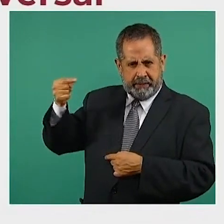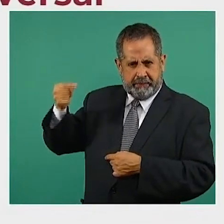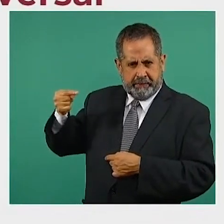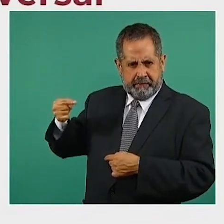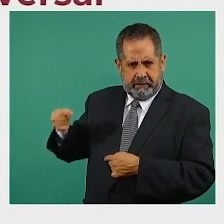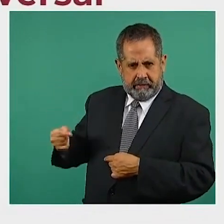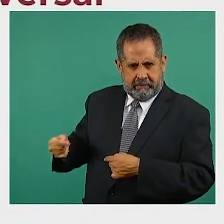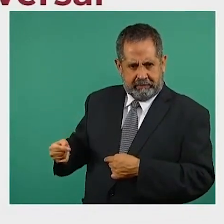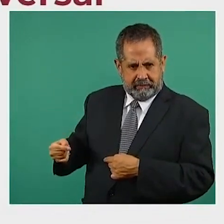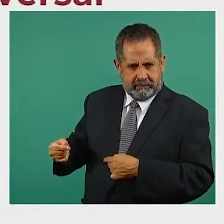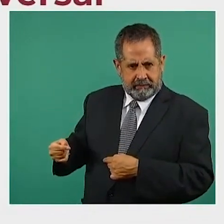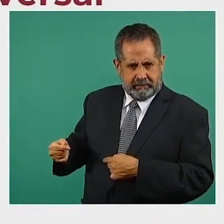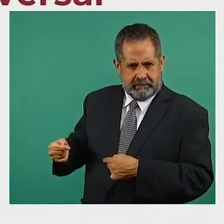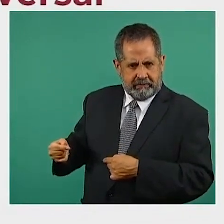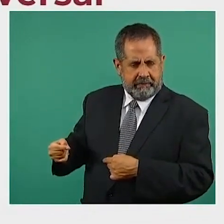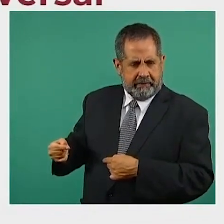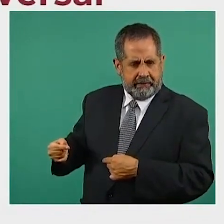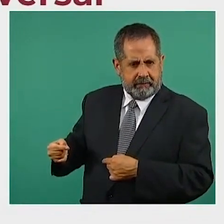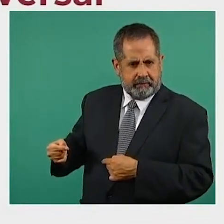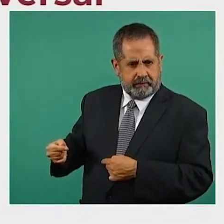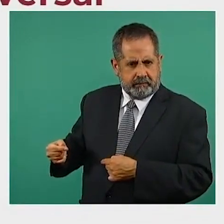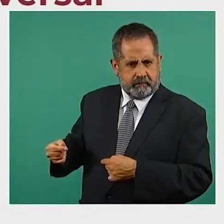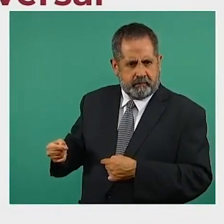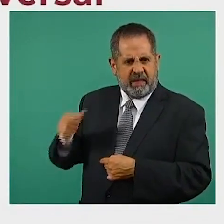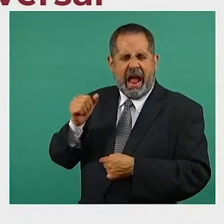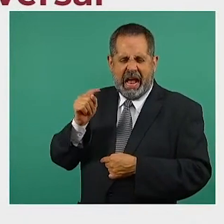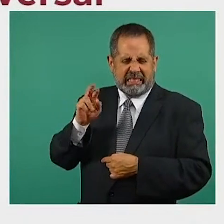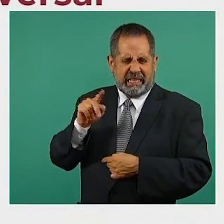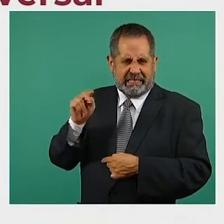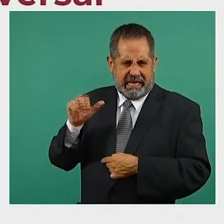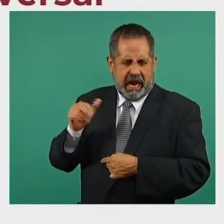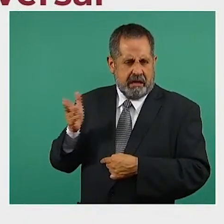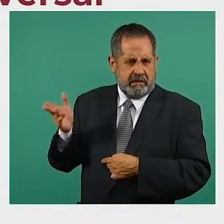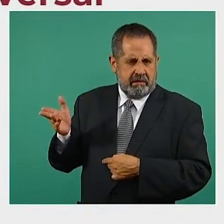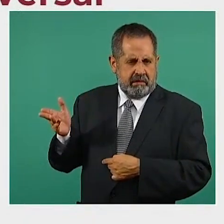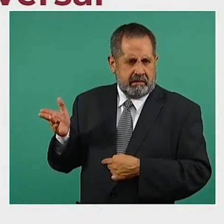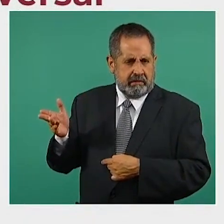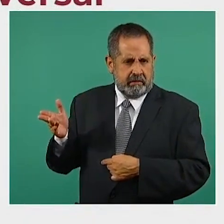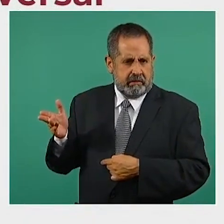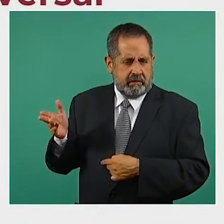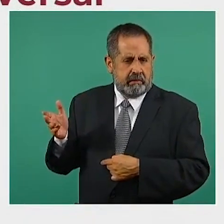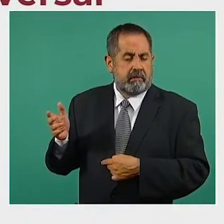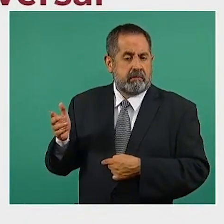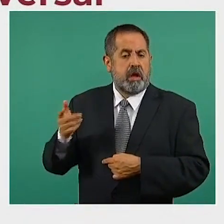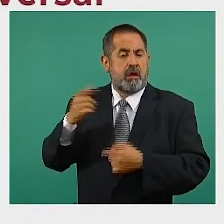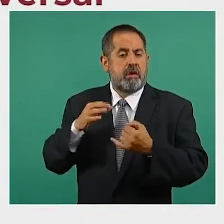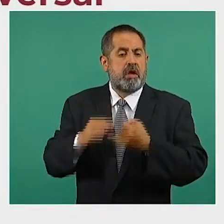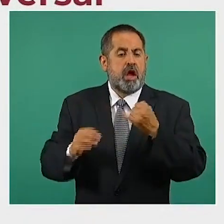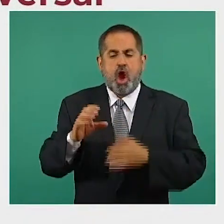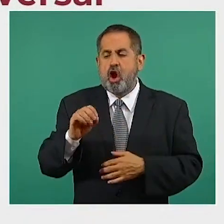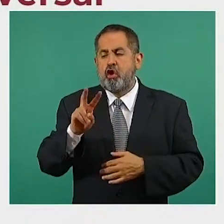CanSino, Sputnik V, el AstraZeneca que hicimos con el Serum Institute, Sinovac y la